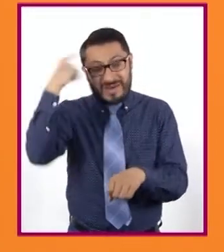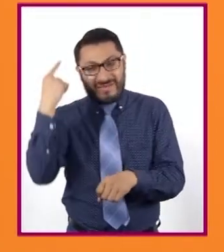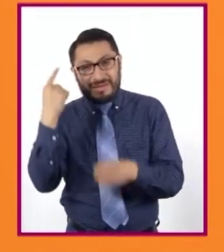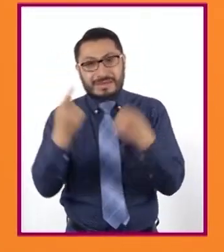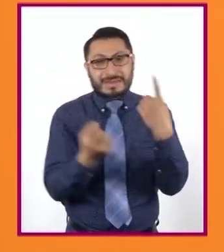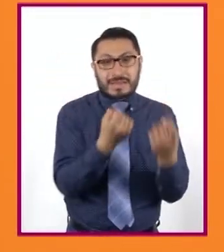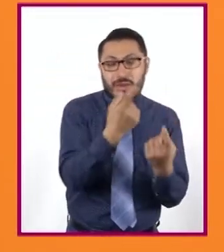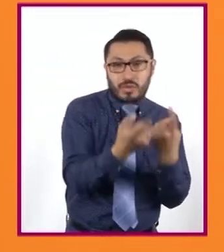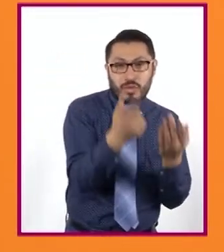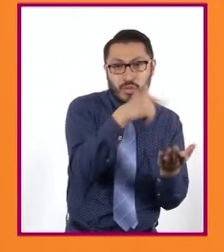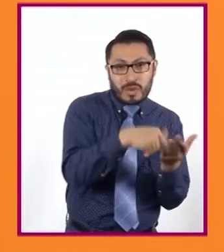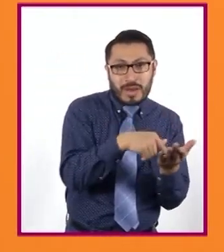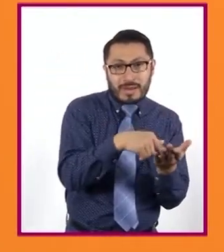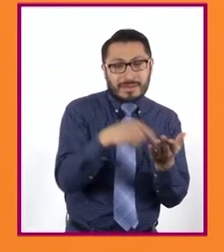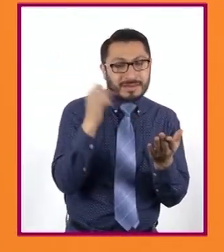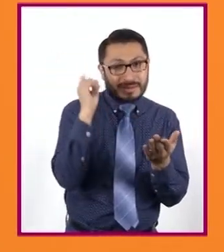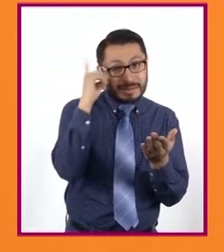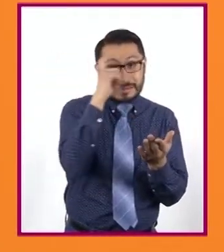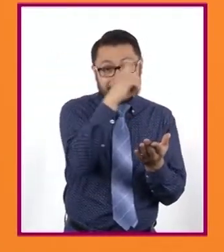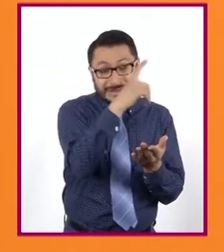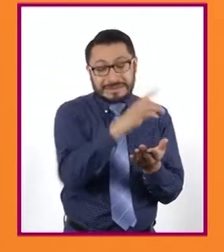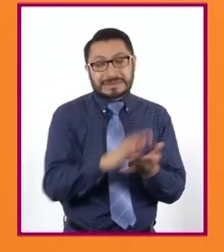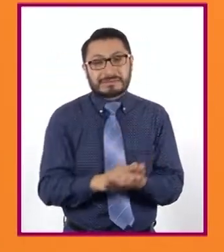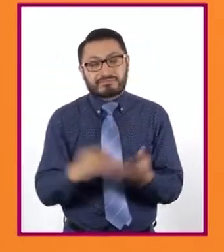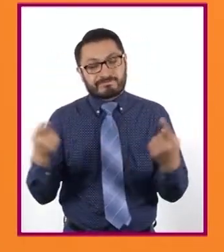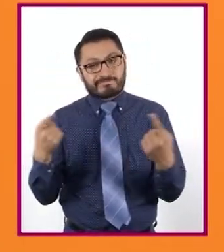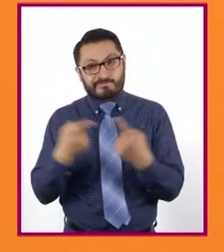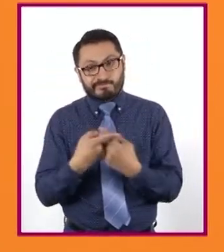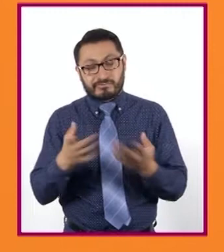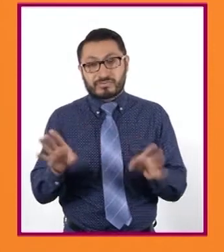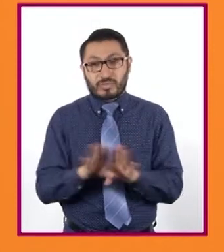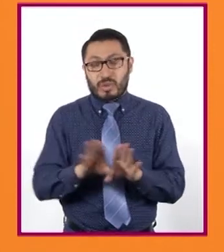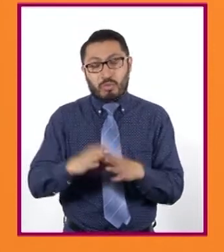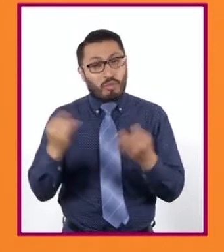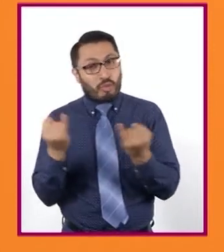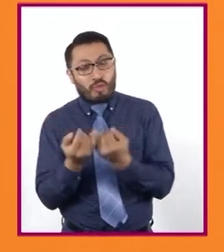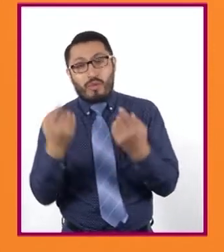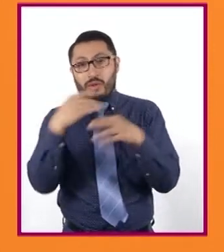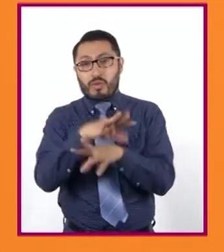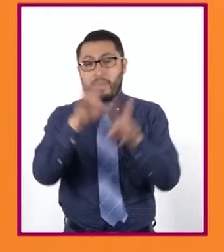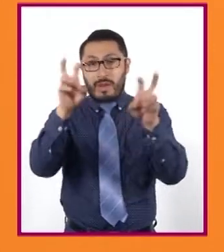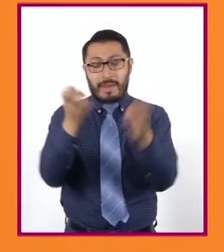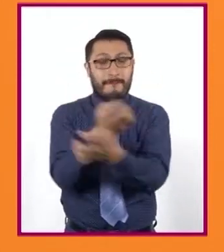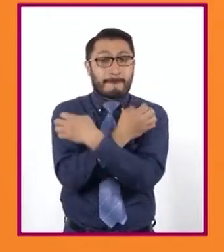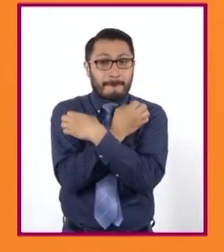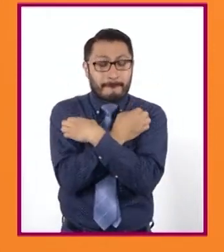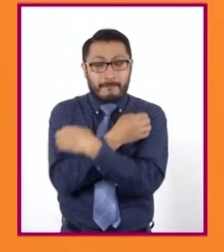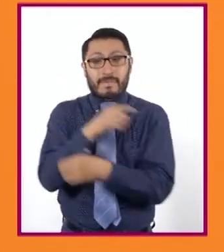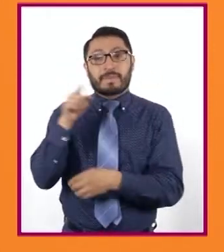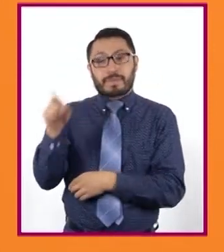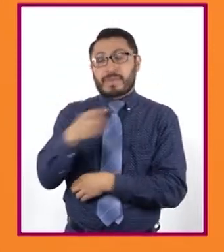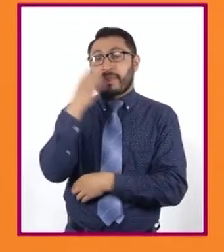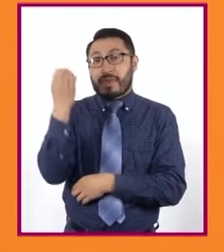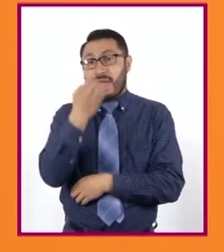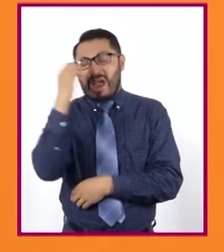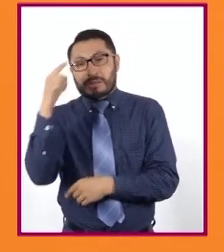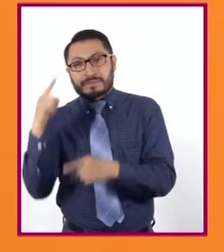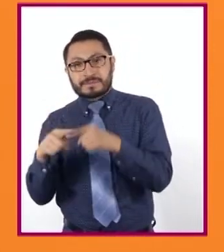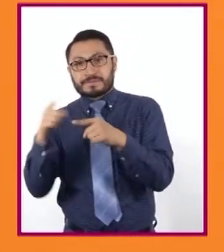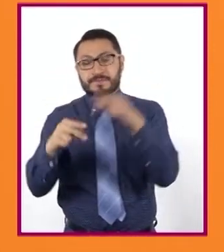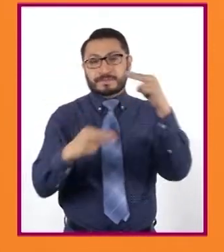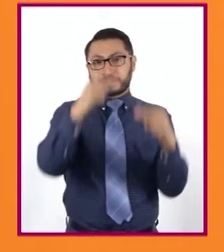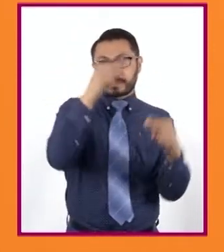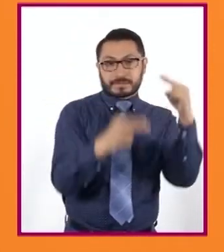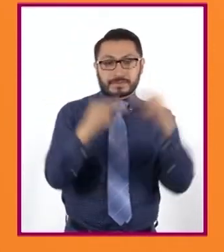en otros. Algo similar sucede en materia de educación. Las escuelas, en sus distintos niveles